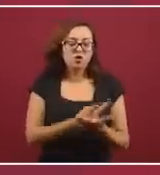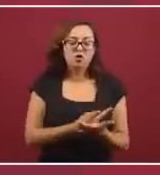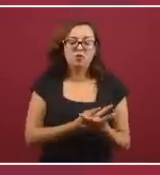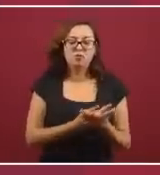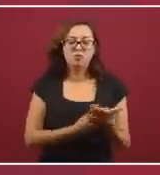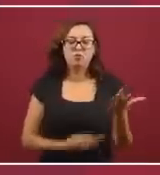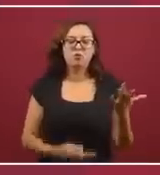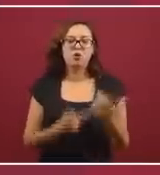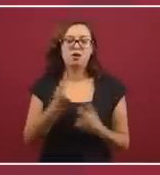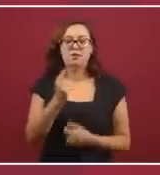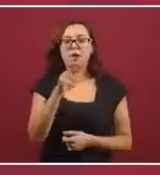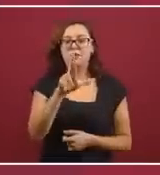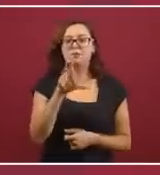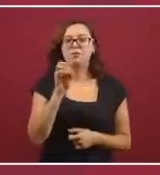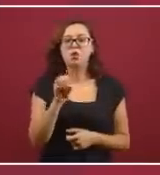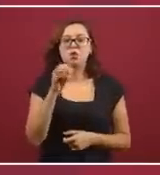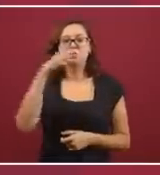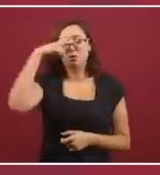proméxico